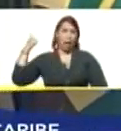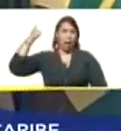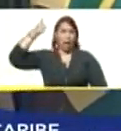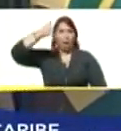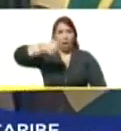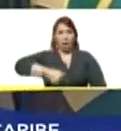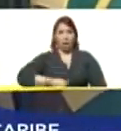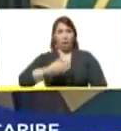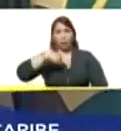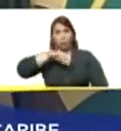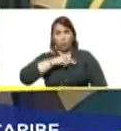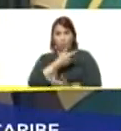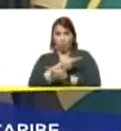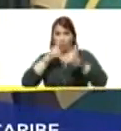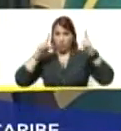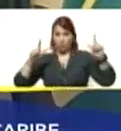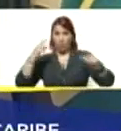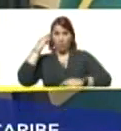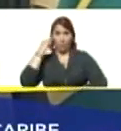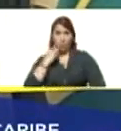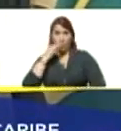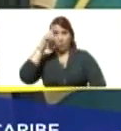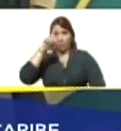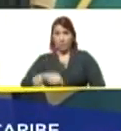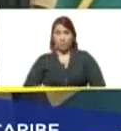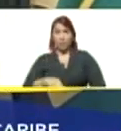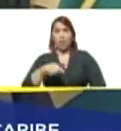entre nuestro libertador Simón Bolívar y Haití.